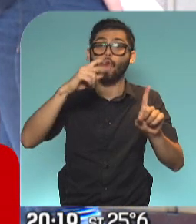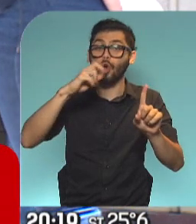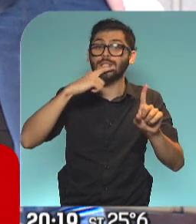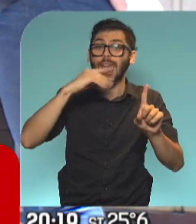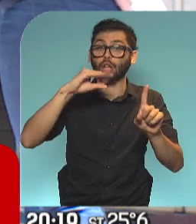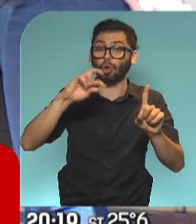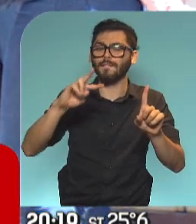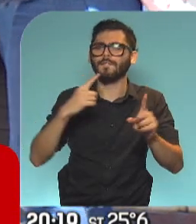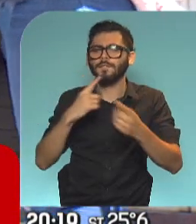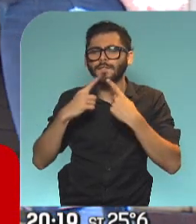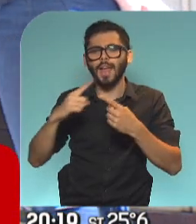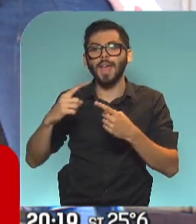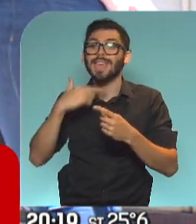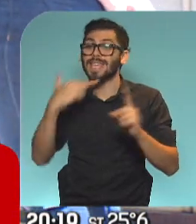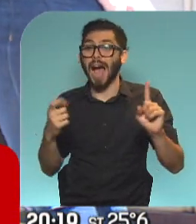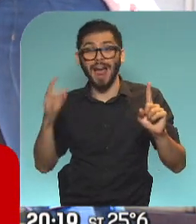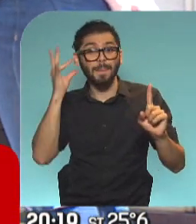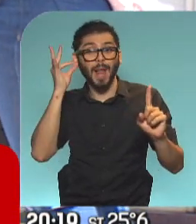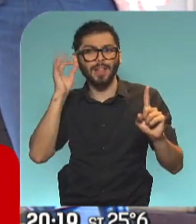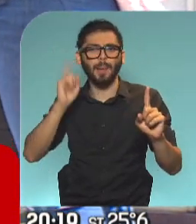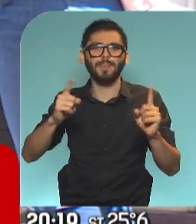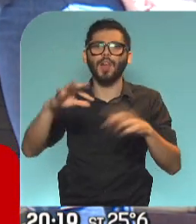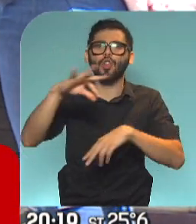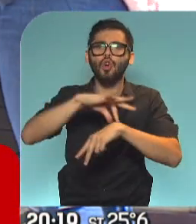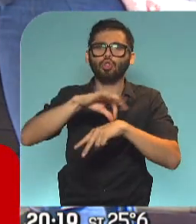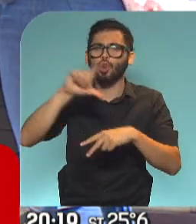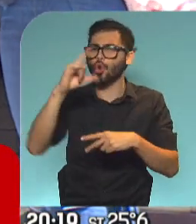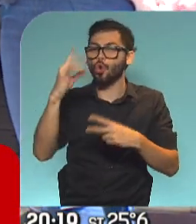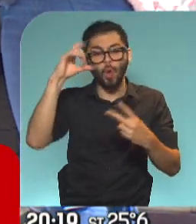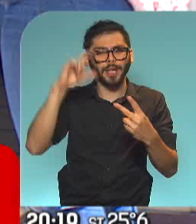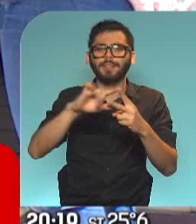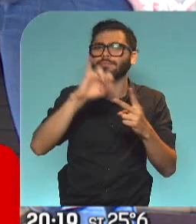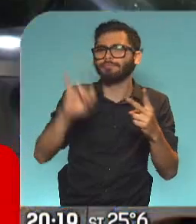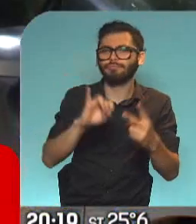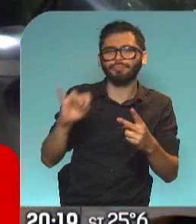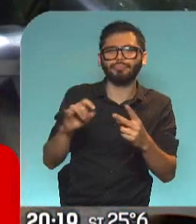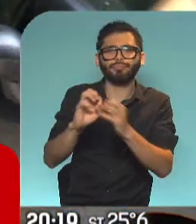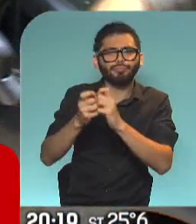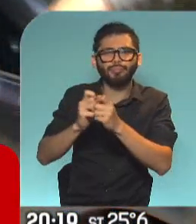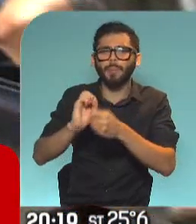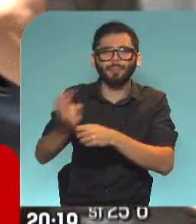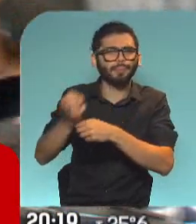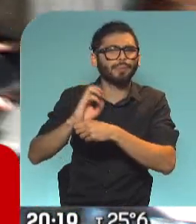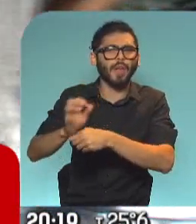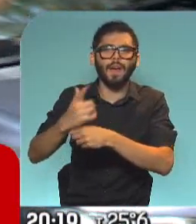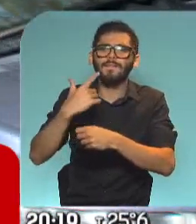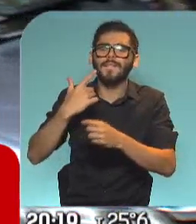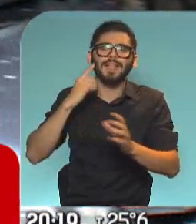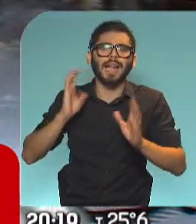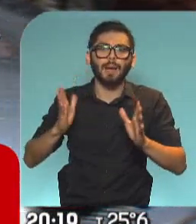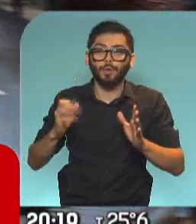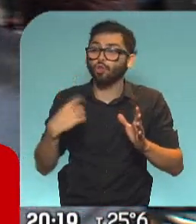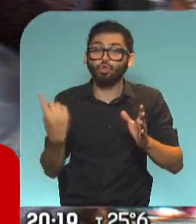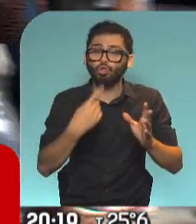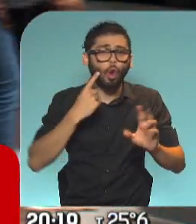también con el neurólogo Leopoldo Luque sobre el tratamiento al que sería sometido Maradona. Todos coincidían en la necesidad de buscar un médico